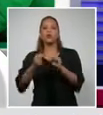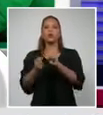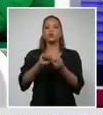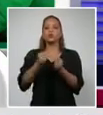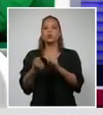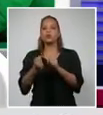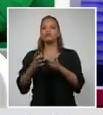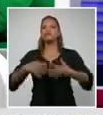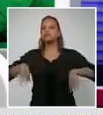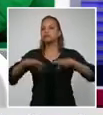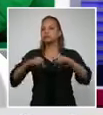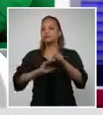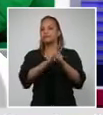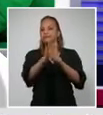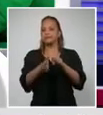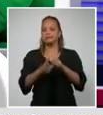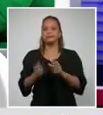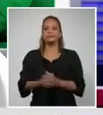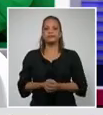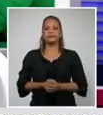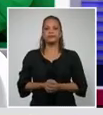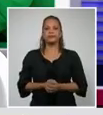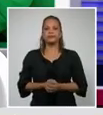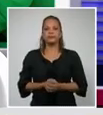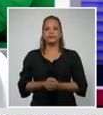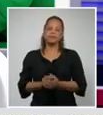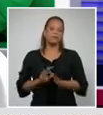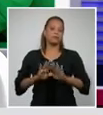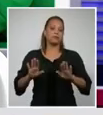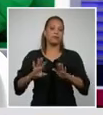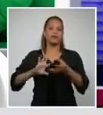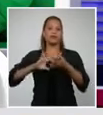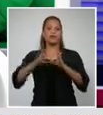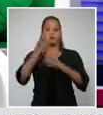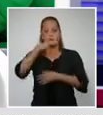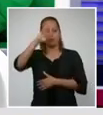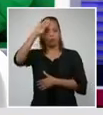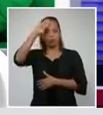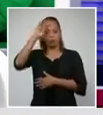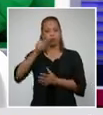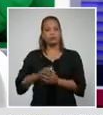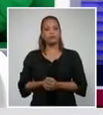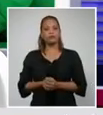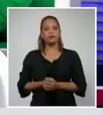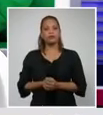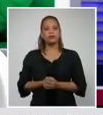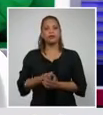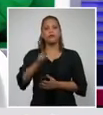que estamos enfrentando. De esta forma, Cuba, con